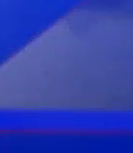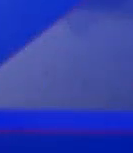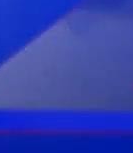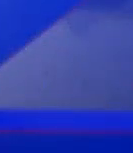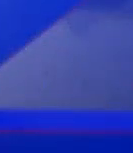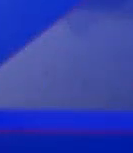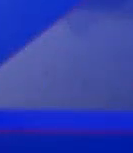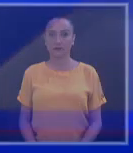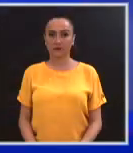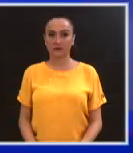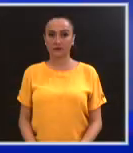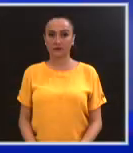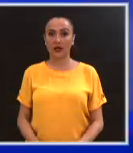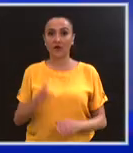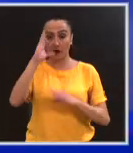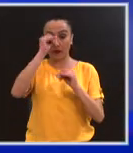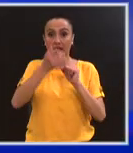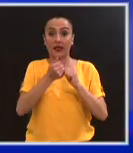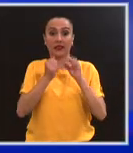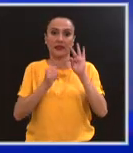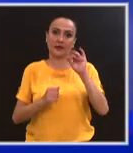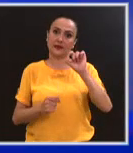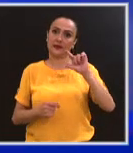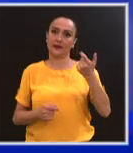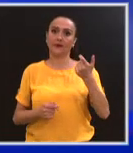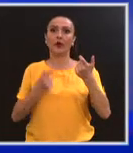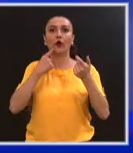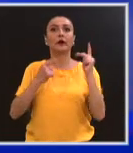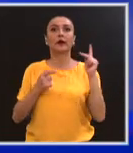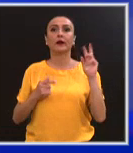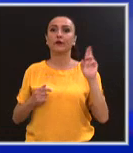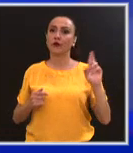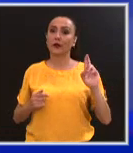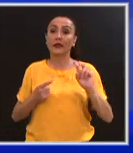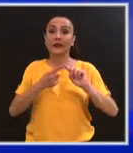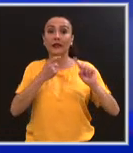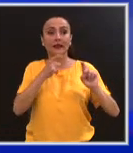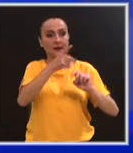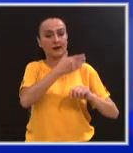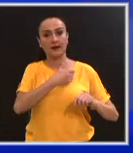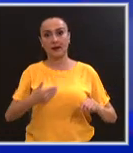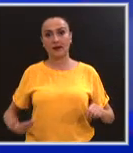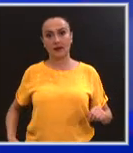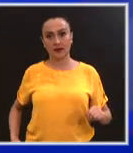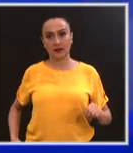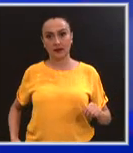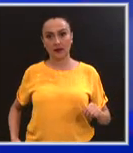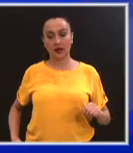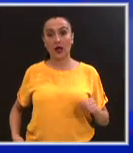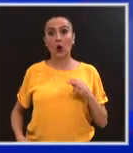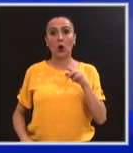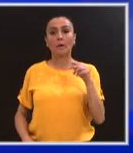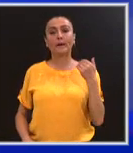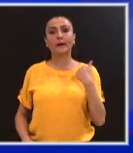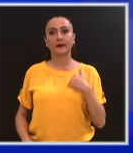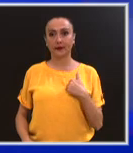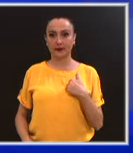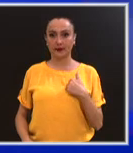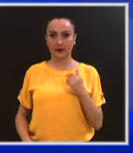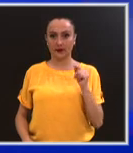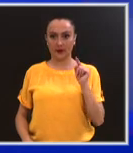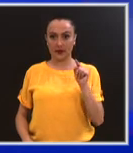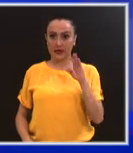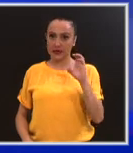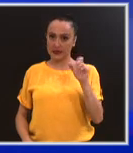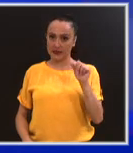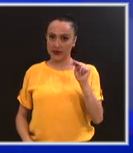vamos a tener información desde el tribunal supremo de elecciones con kennet rojas desde Heredia con nuestro compañero eh